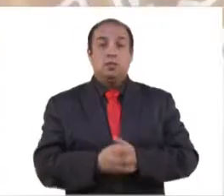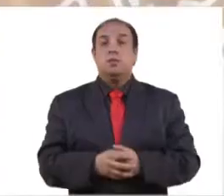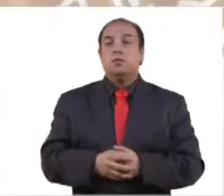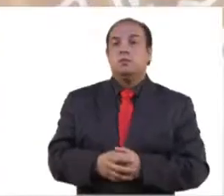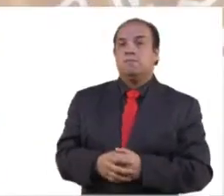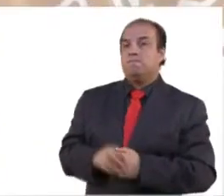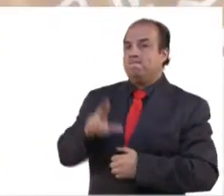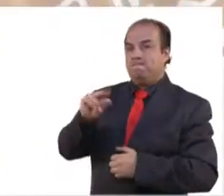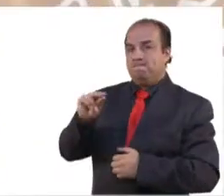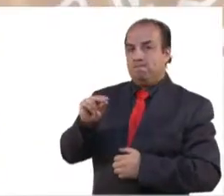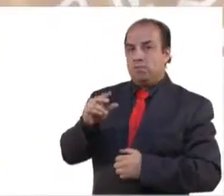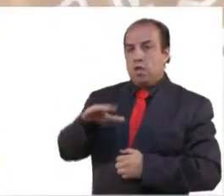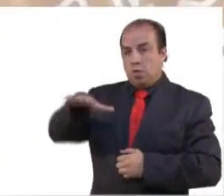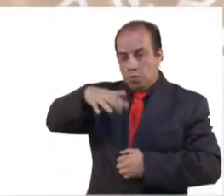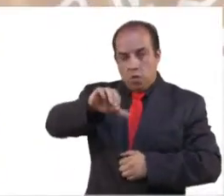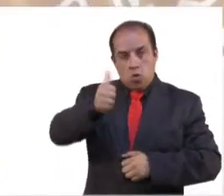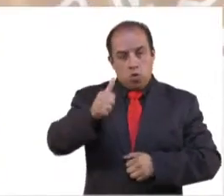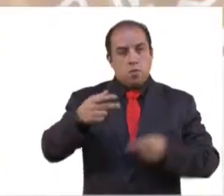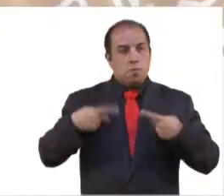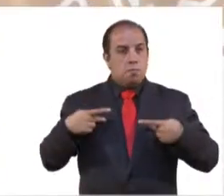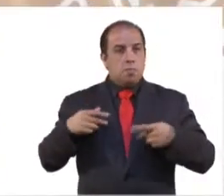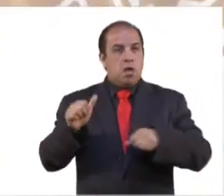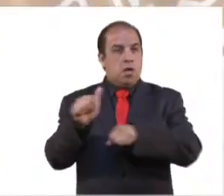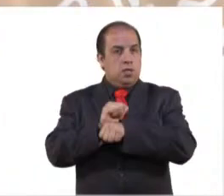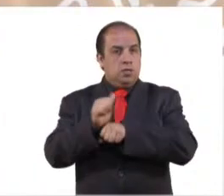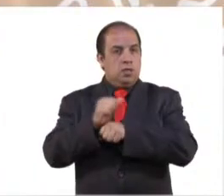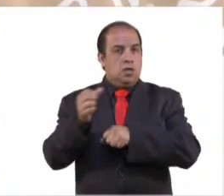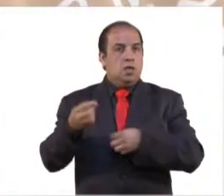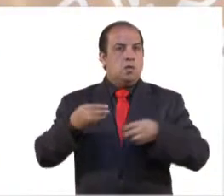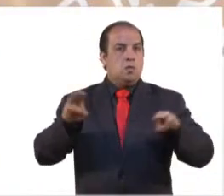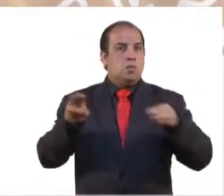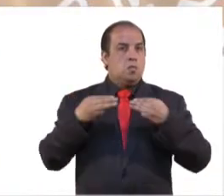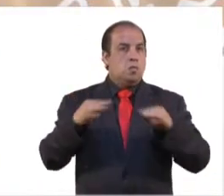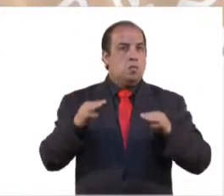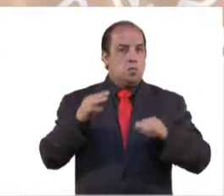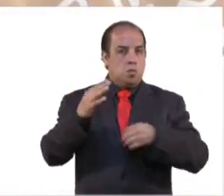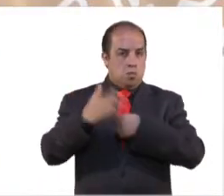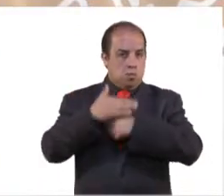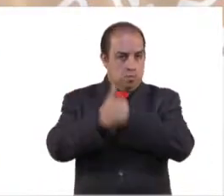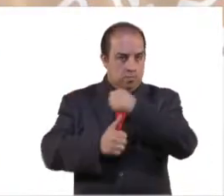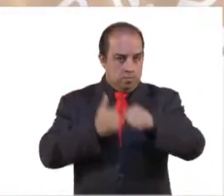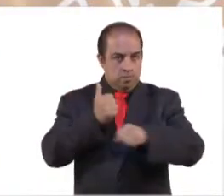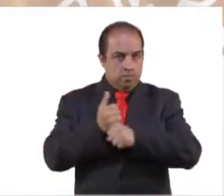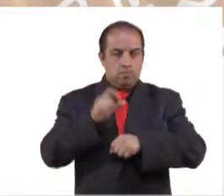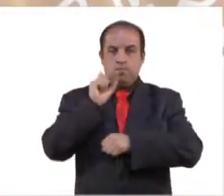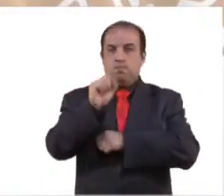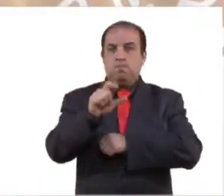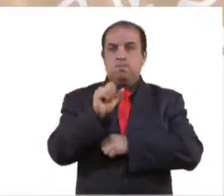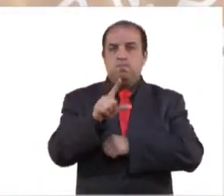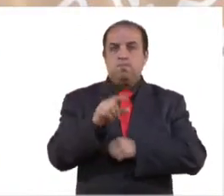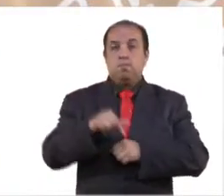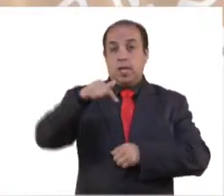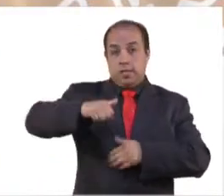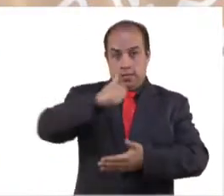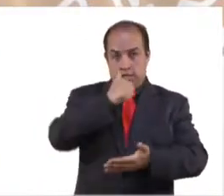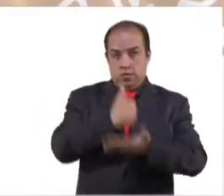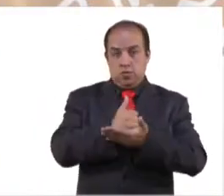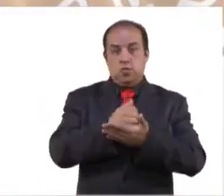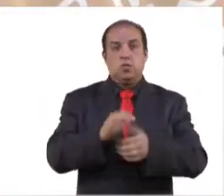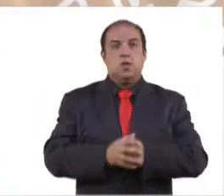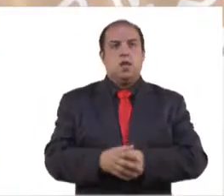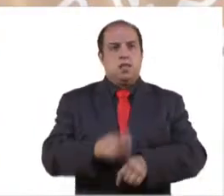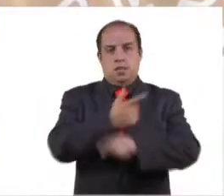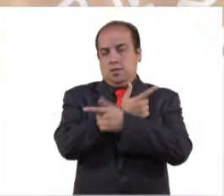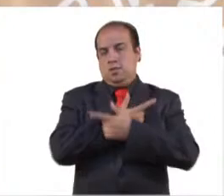estamos buscando otros artistas para el año que entra, también para… Pues, esta es una ciudad